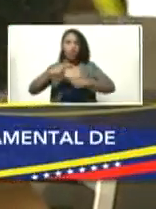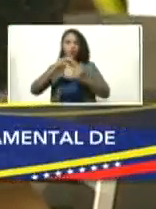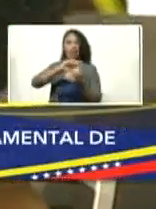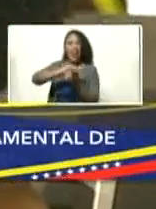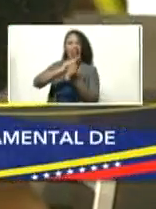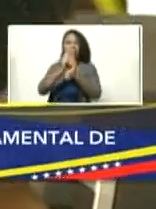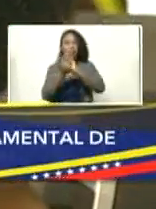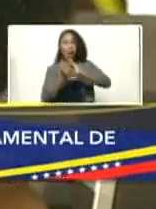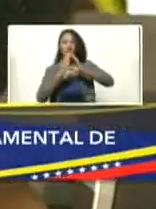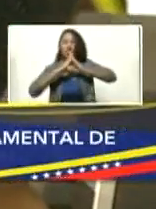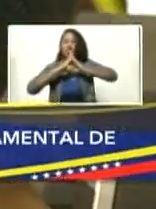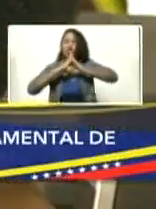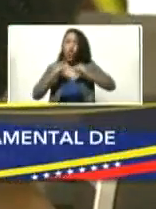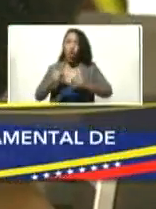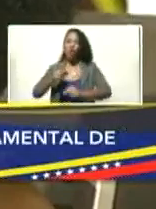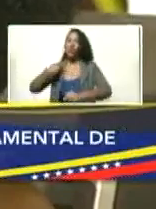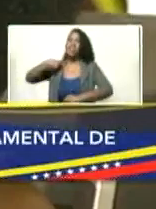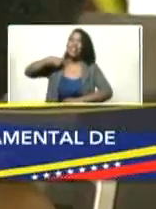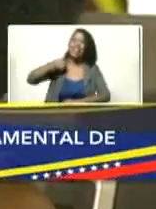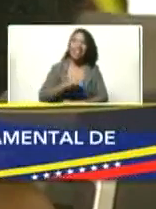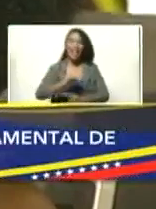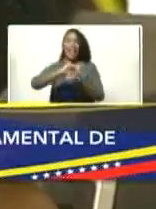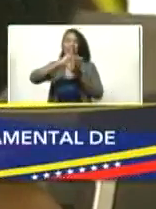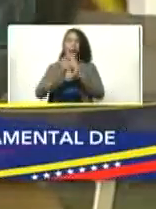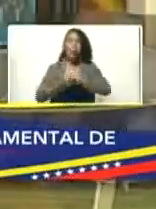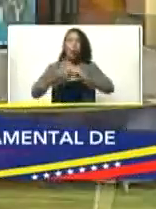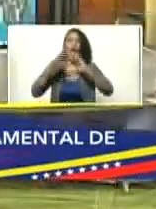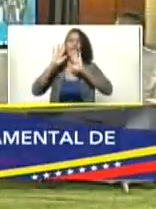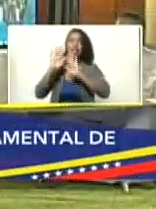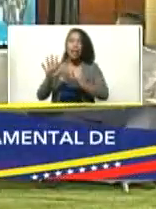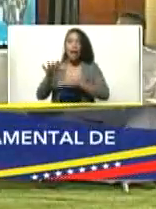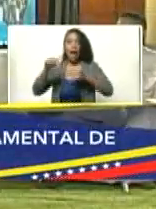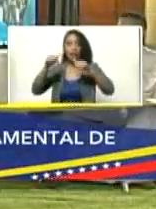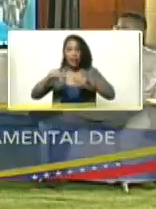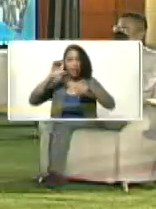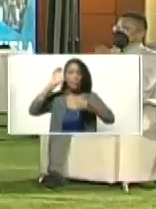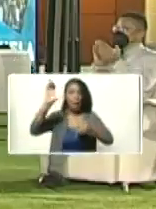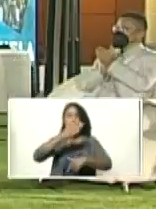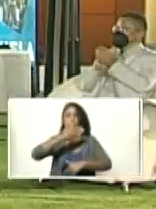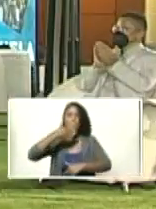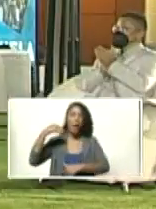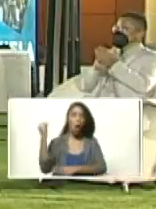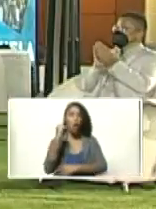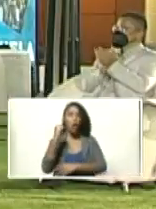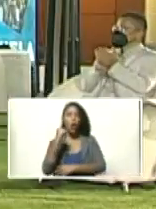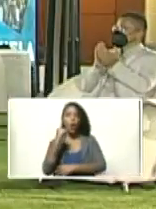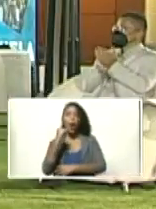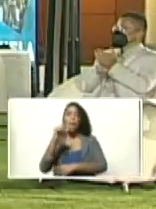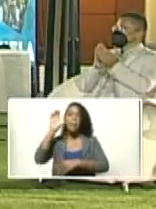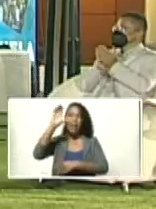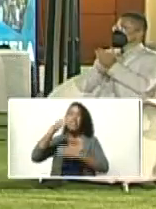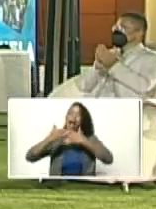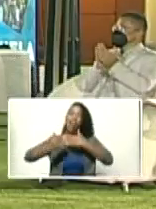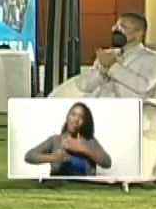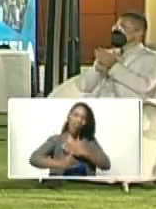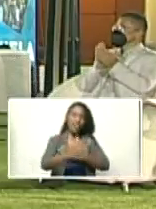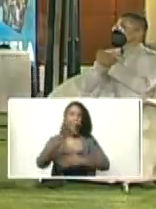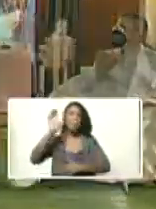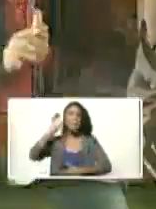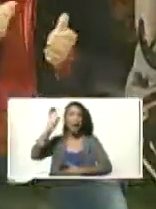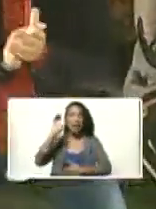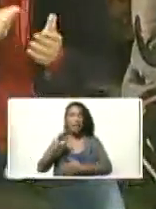cambiar todo lo que tenga que ser cambiado para que el país mejore, para que el país avance, para que el país